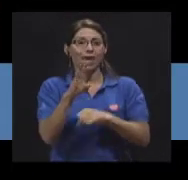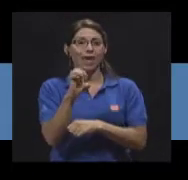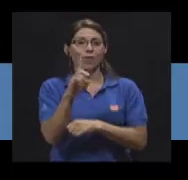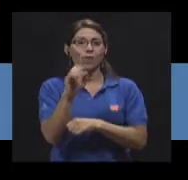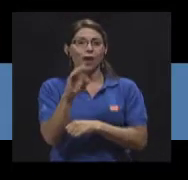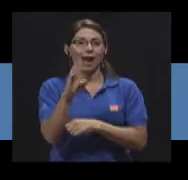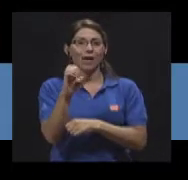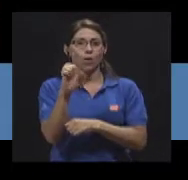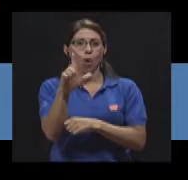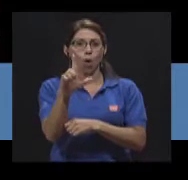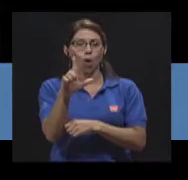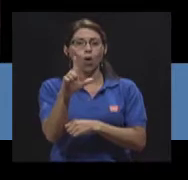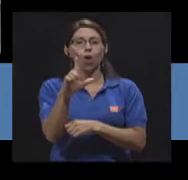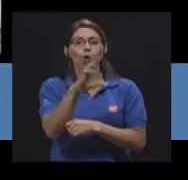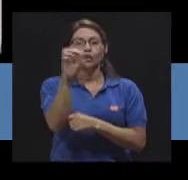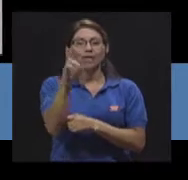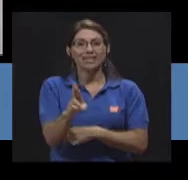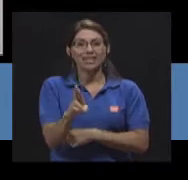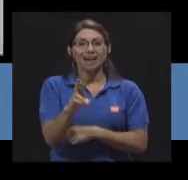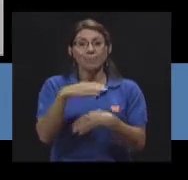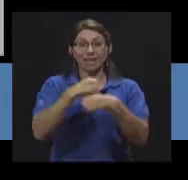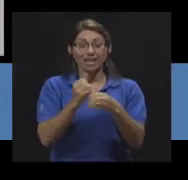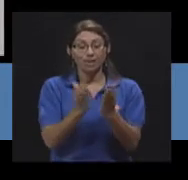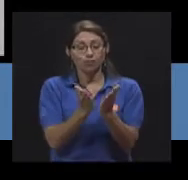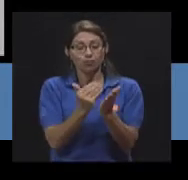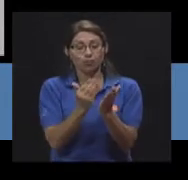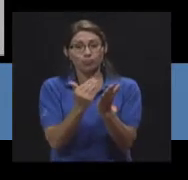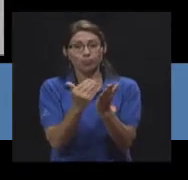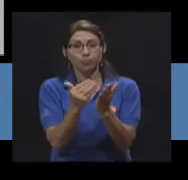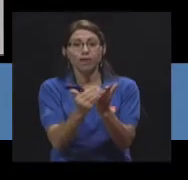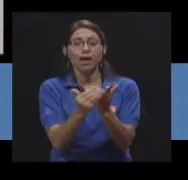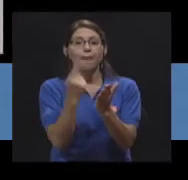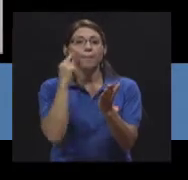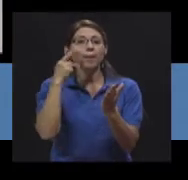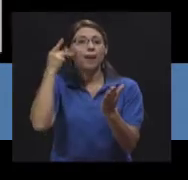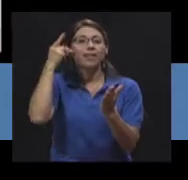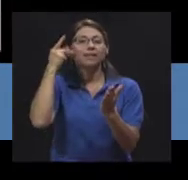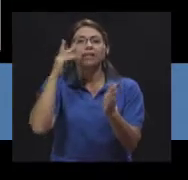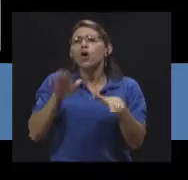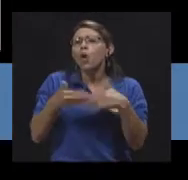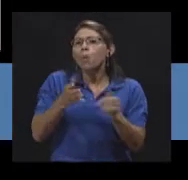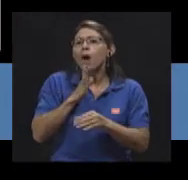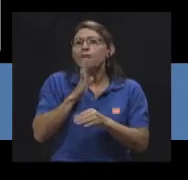Rica, la cual realizó una guía para padres sobre cómo hablar del alcohol con